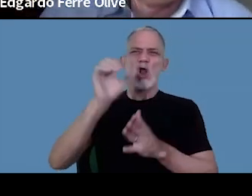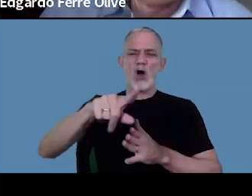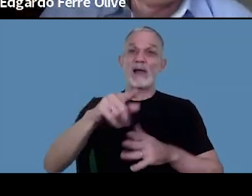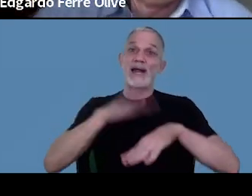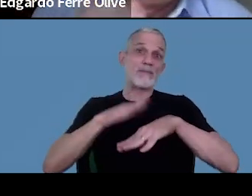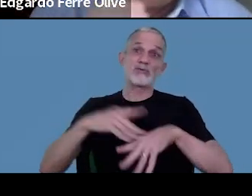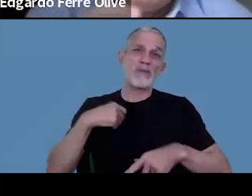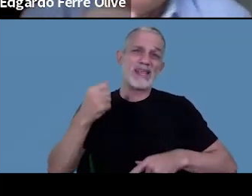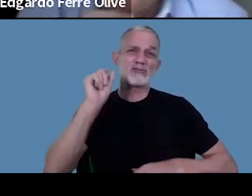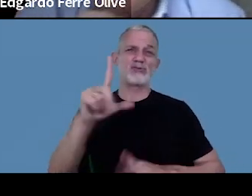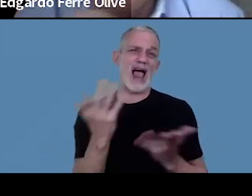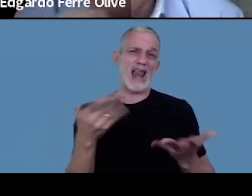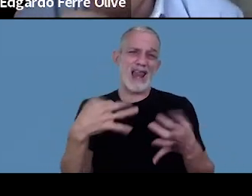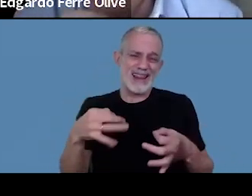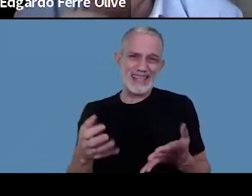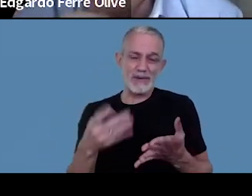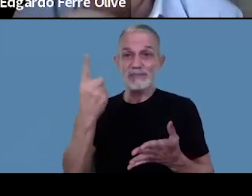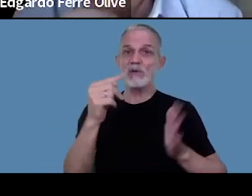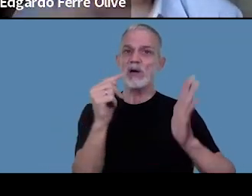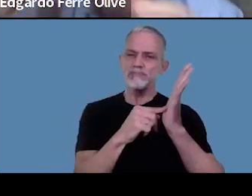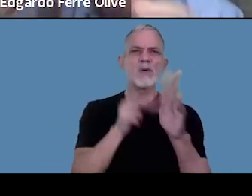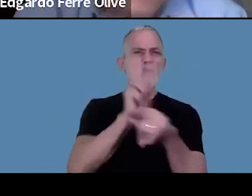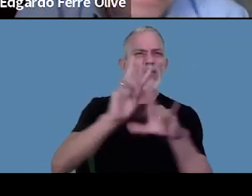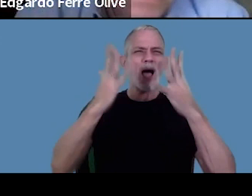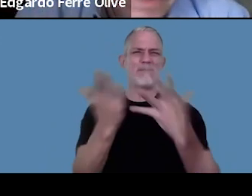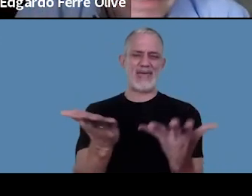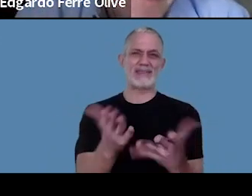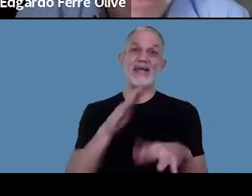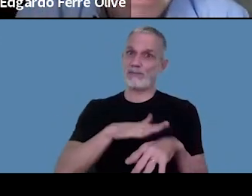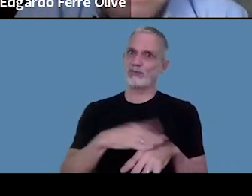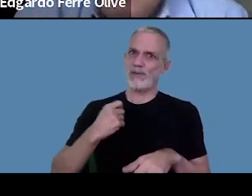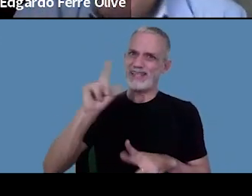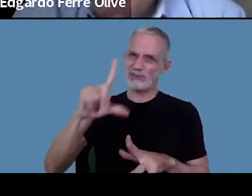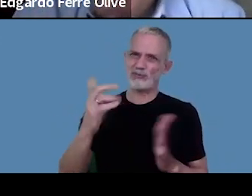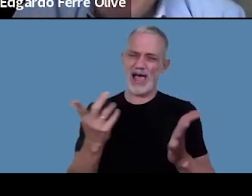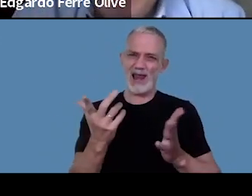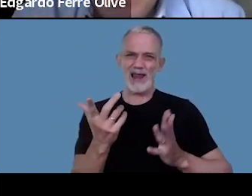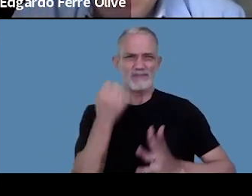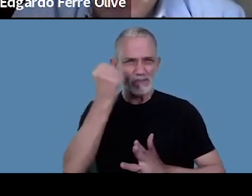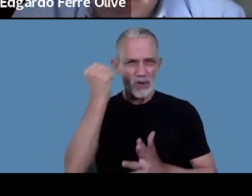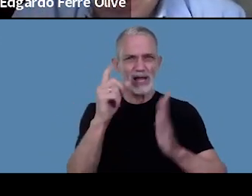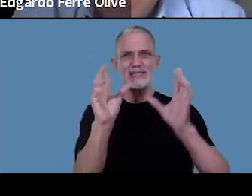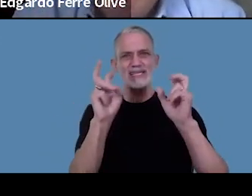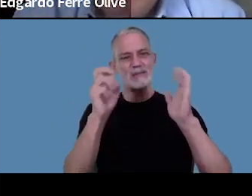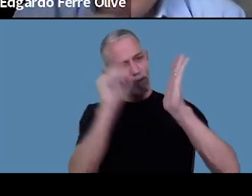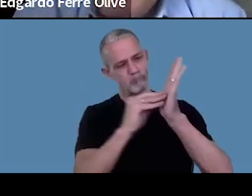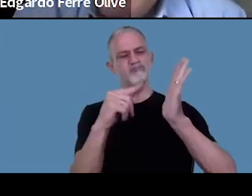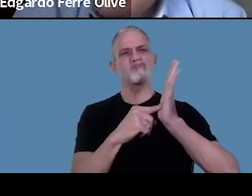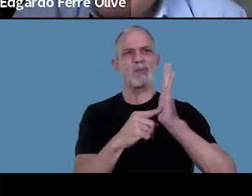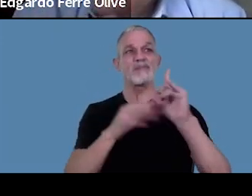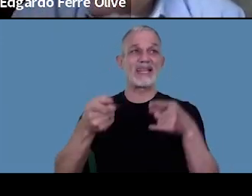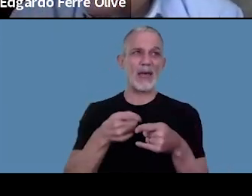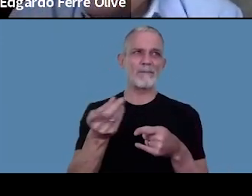la responsabilidad social tiene uno de los ejes el ambiente. ¿Está bien? Tiene como ejes el ambiente, tiene como eje el